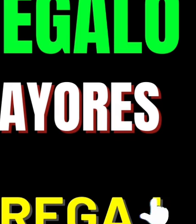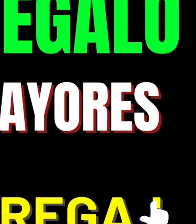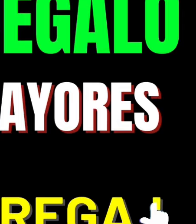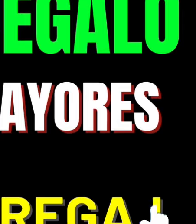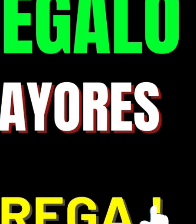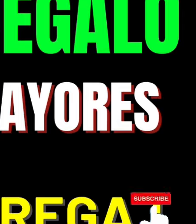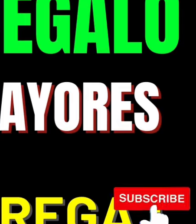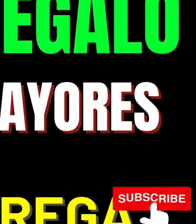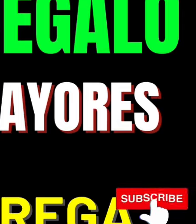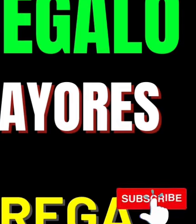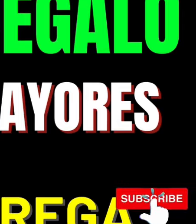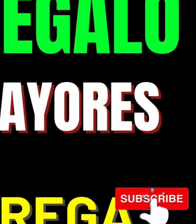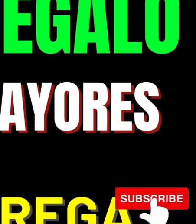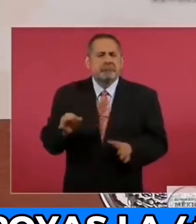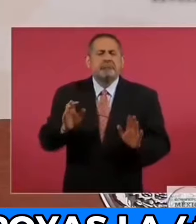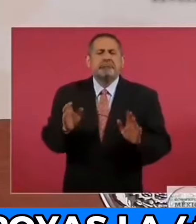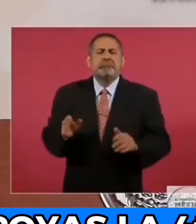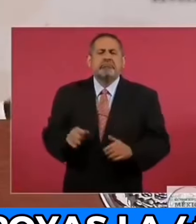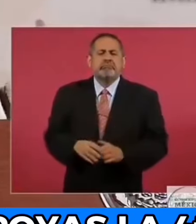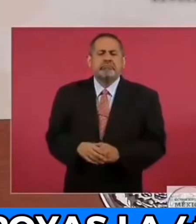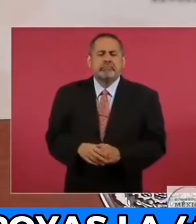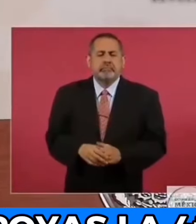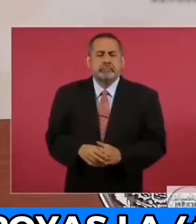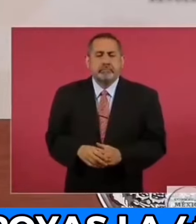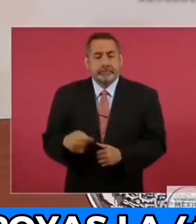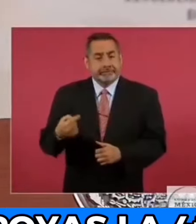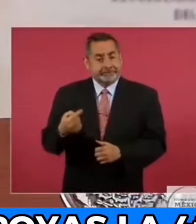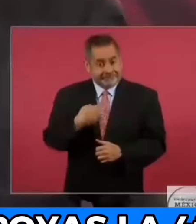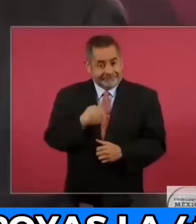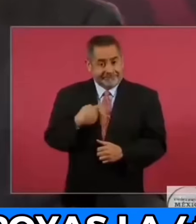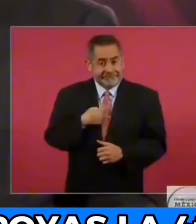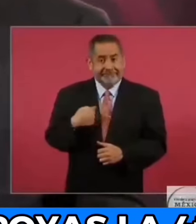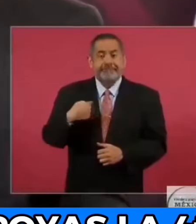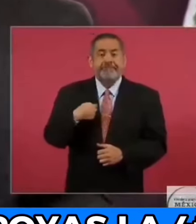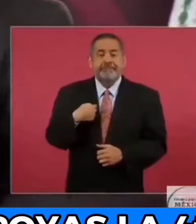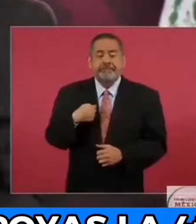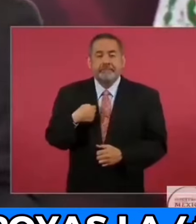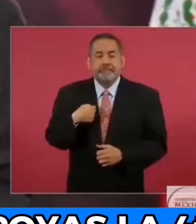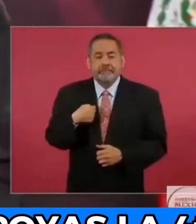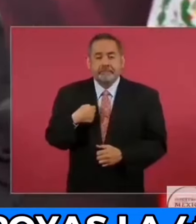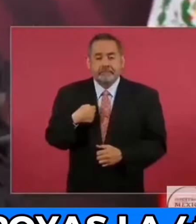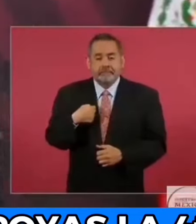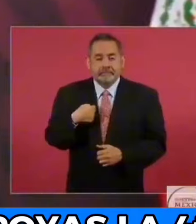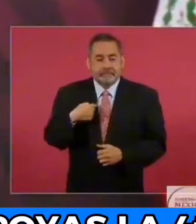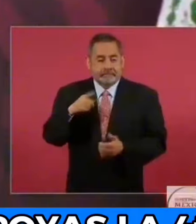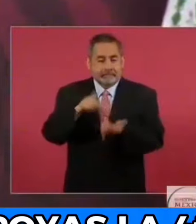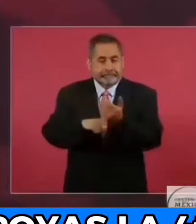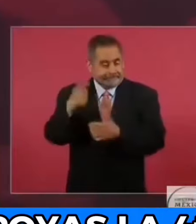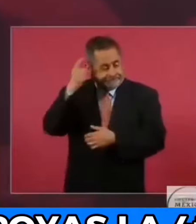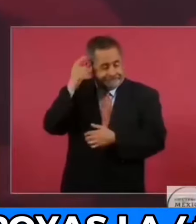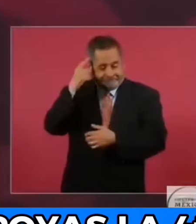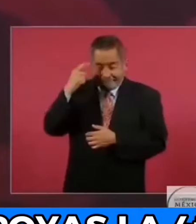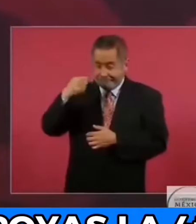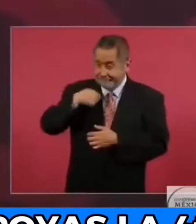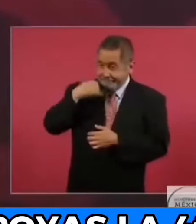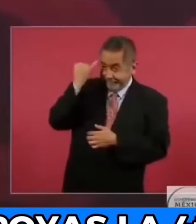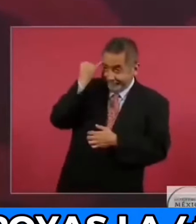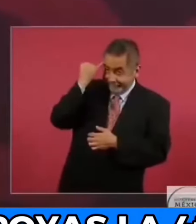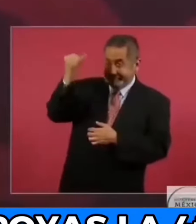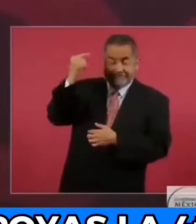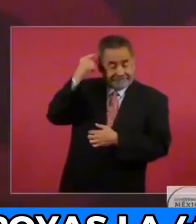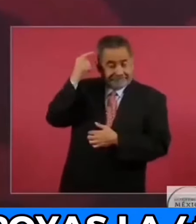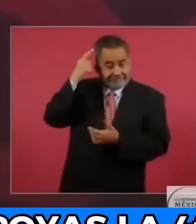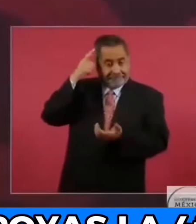preparando para todos ustedes que a mí me tocó de esta cabecita salió